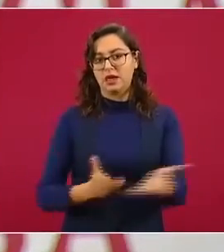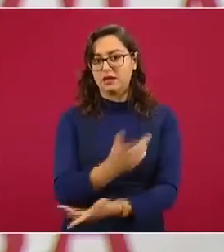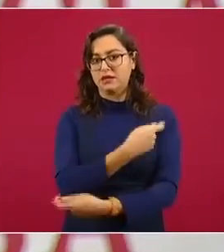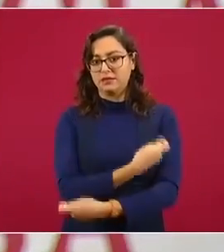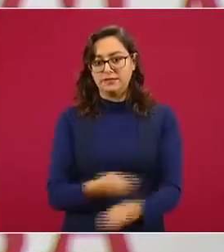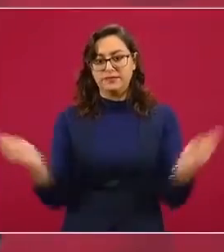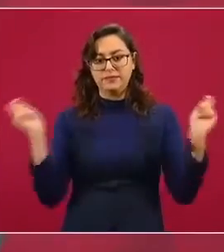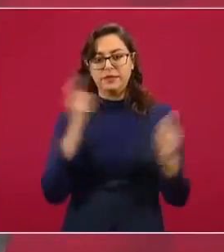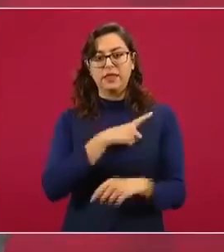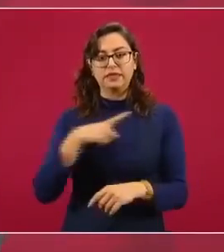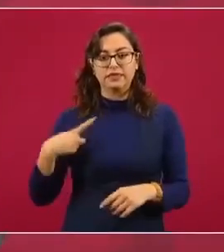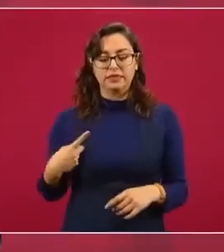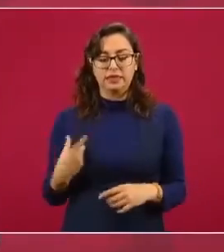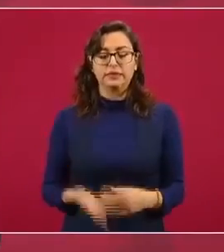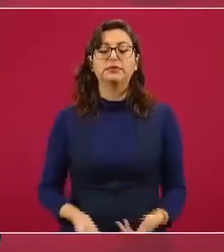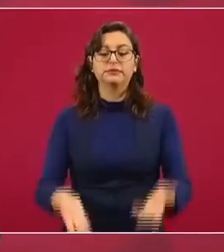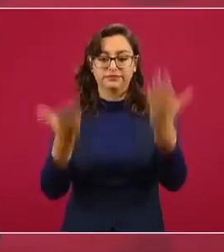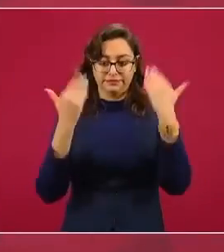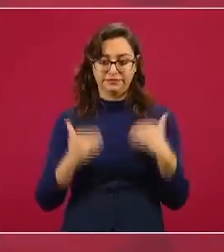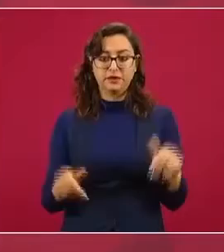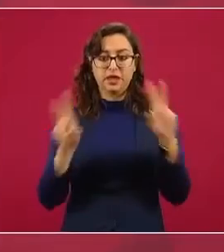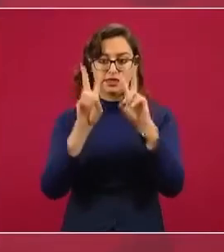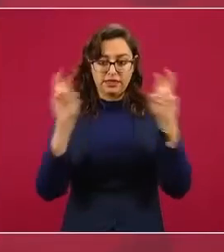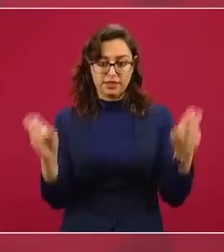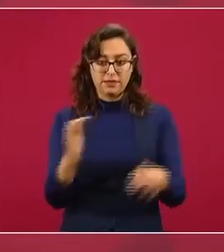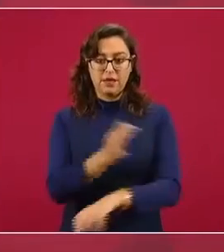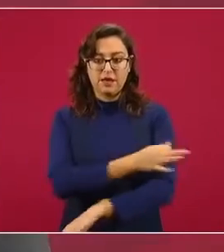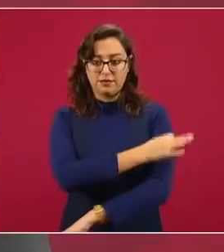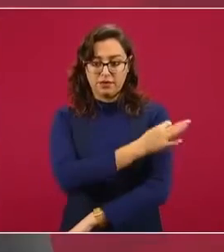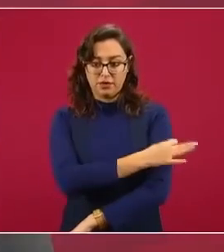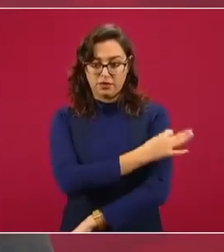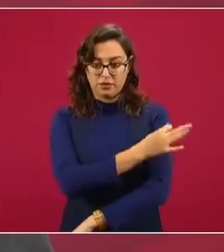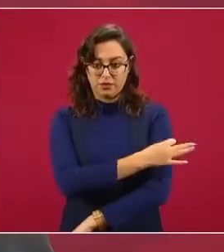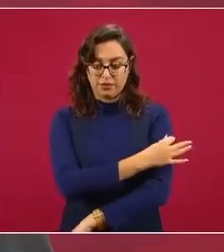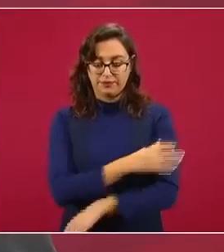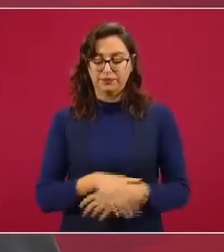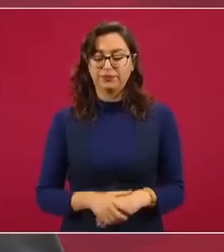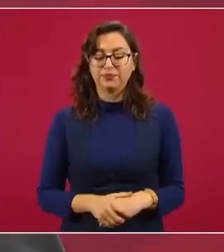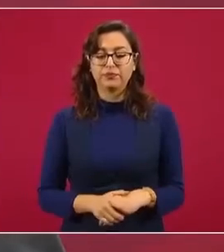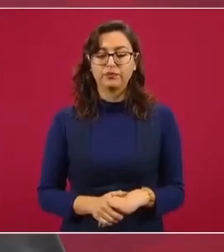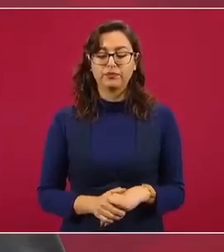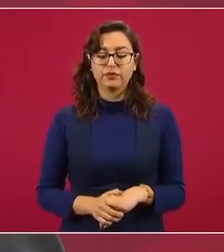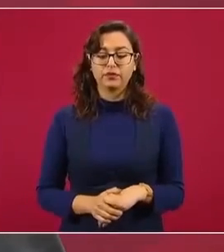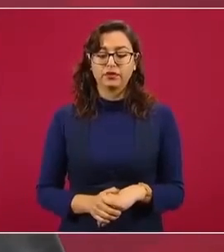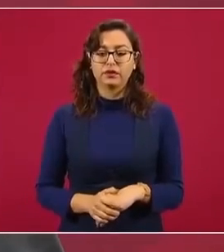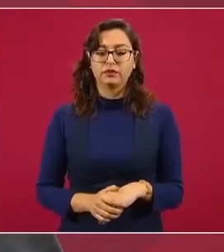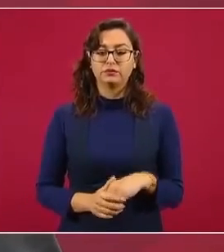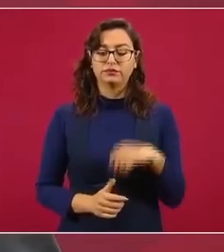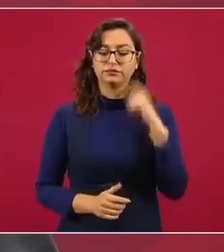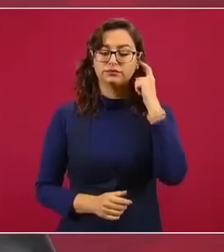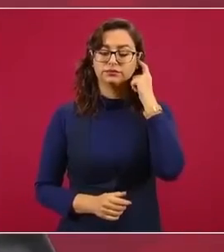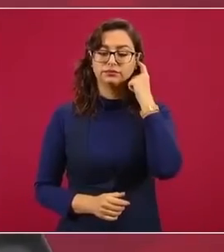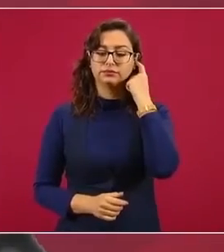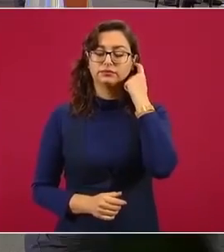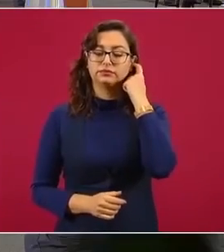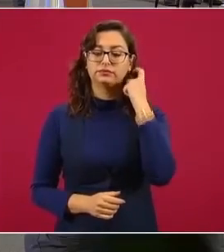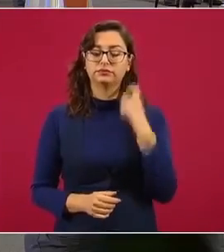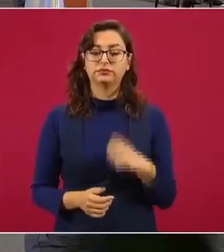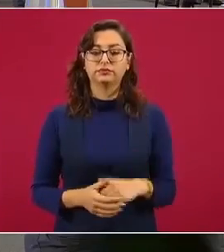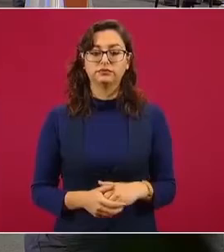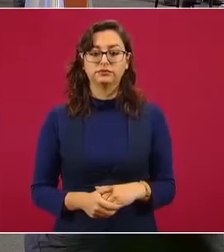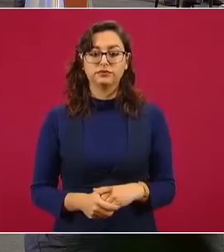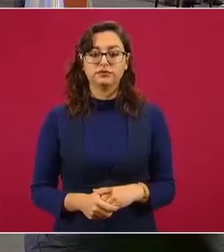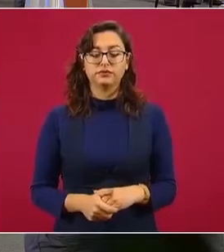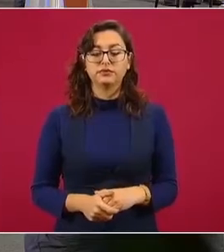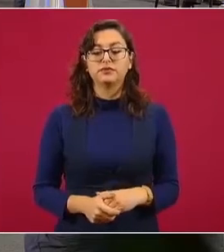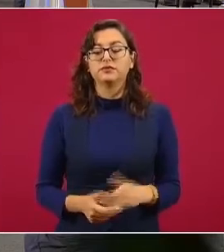refiero enseguida al portafolio de México actual, que incluye proyectos de vacunas de